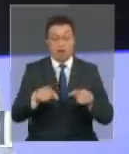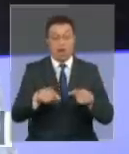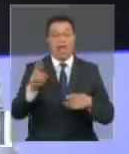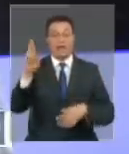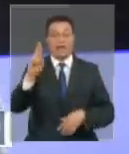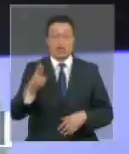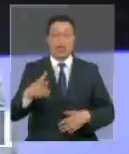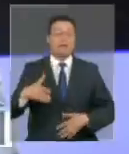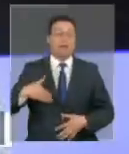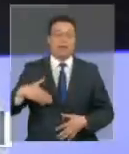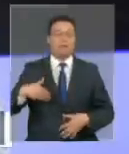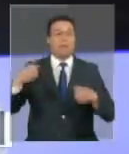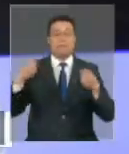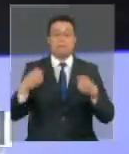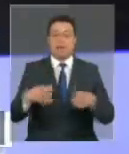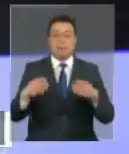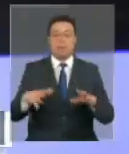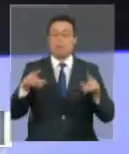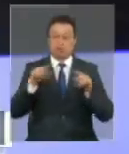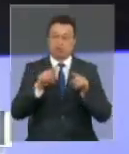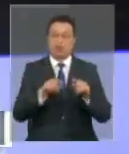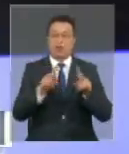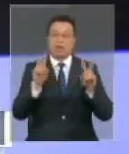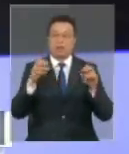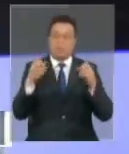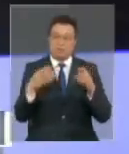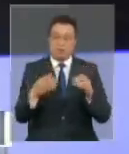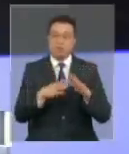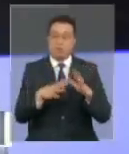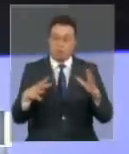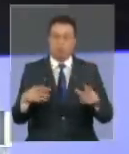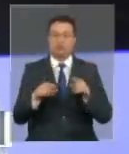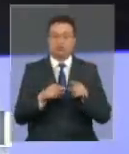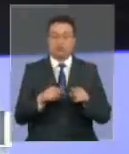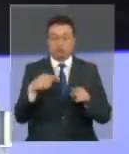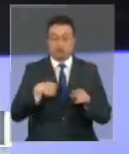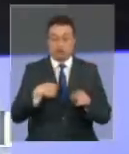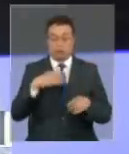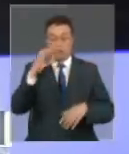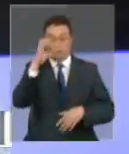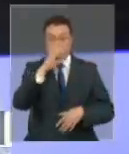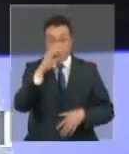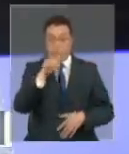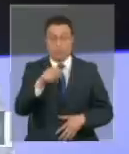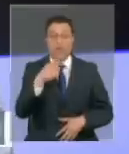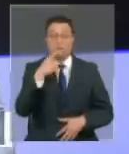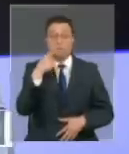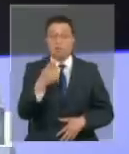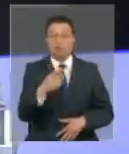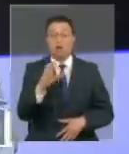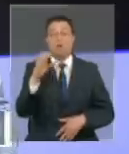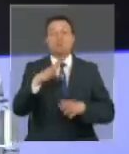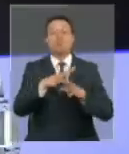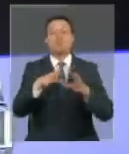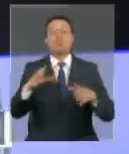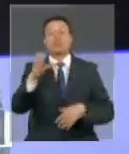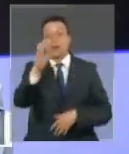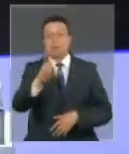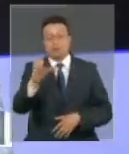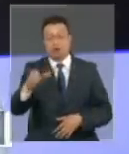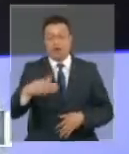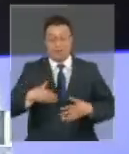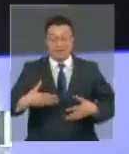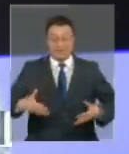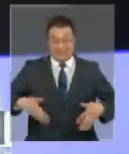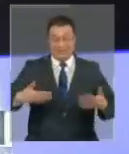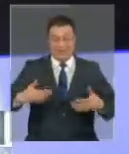desgraciadamente ha perdido mucho en esas materias y lo que yo busco respecto de la pregunta es que mucha gente se incentive a